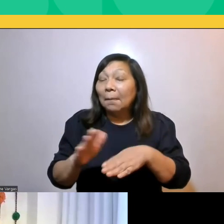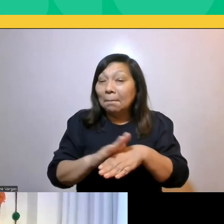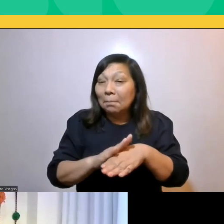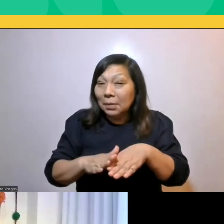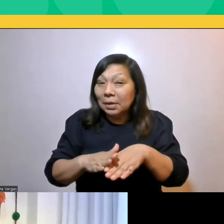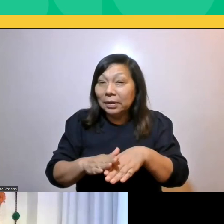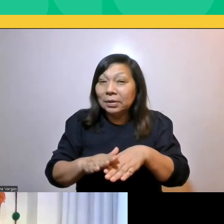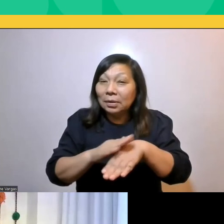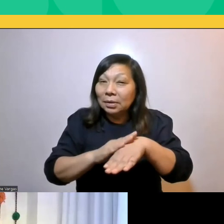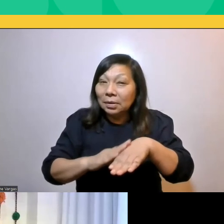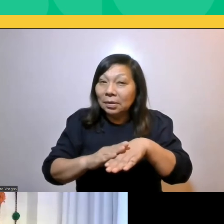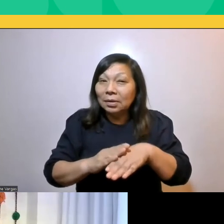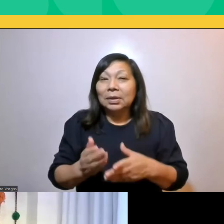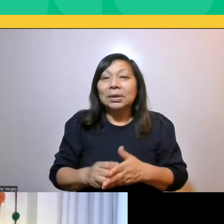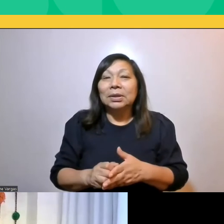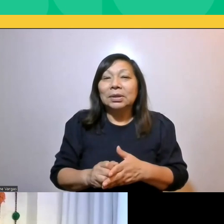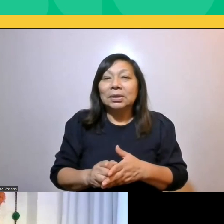la hidratación vulvar?